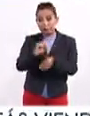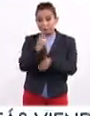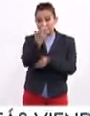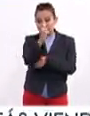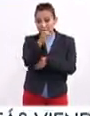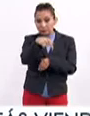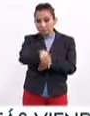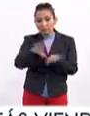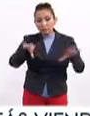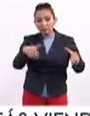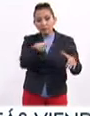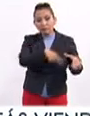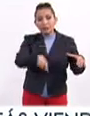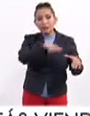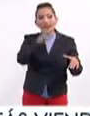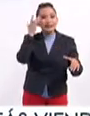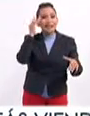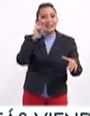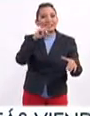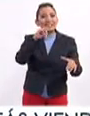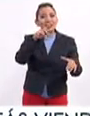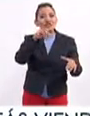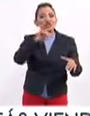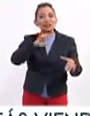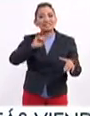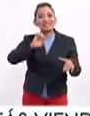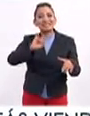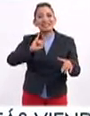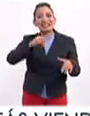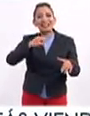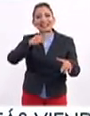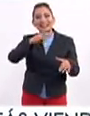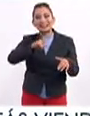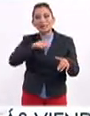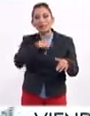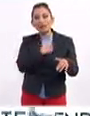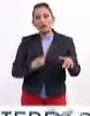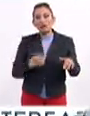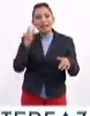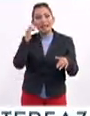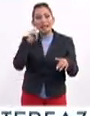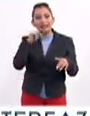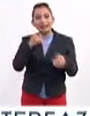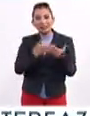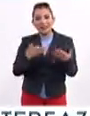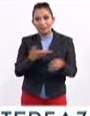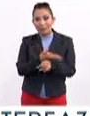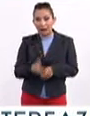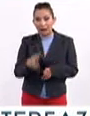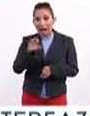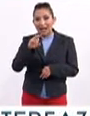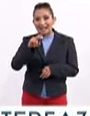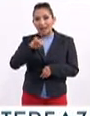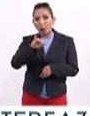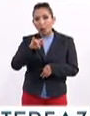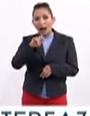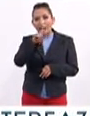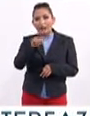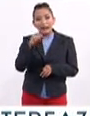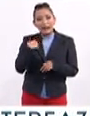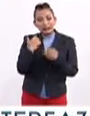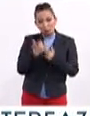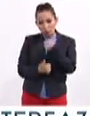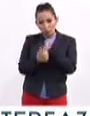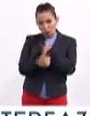21 de enero en la comunidad de San Ildefonso de Cieneguilla, en el municipio de San Ildefonso de Tierra Blanca. Karina Juárez explicó que en